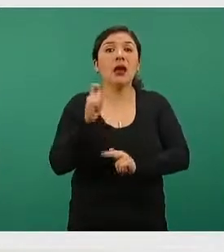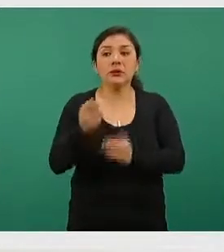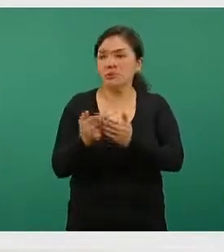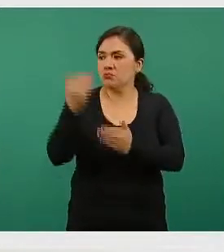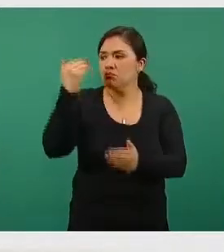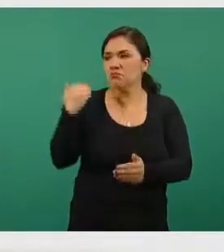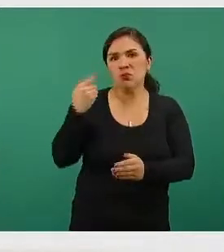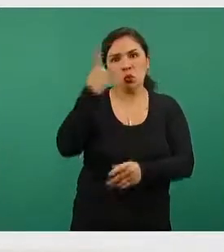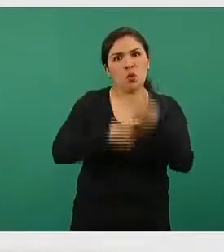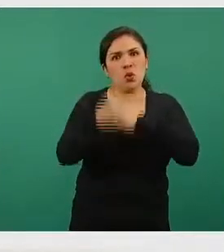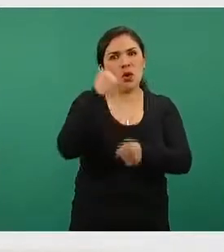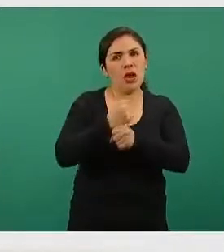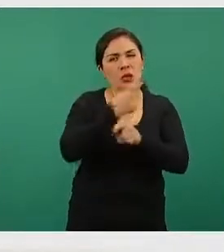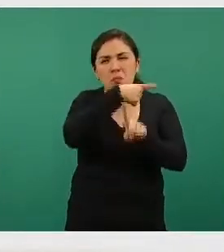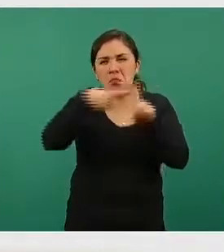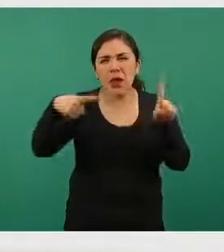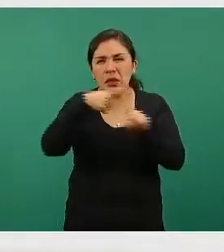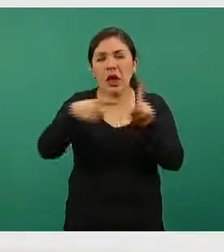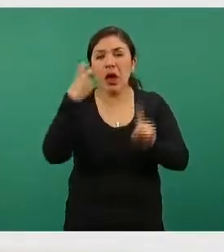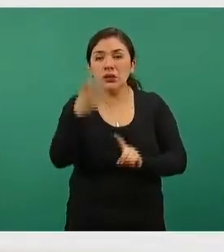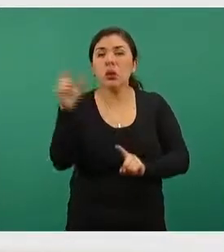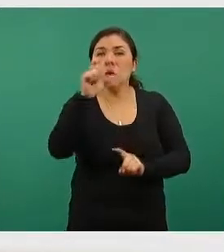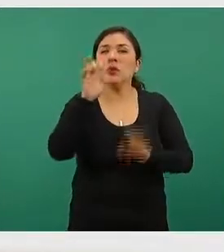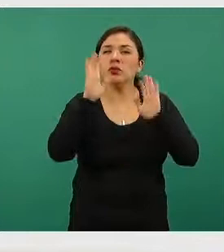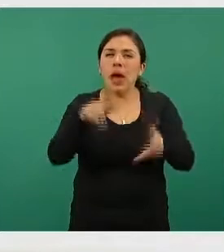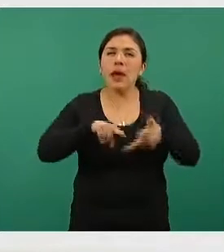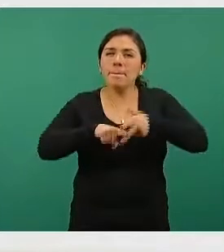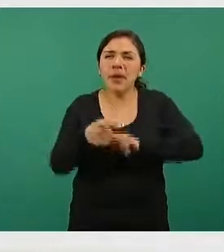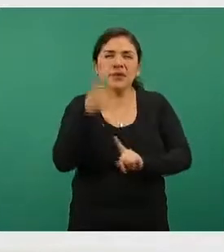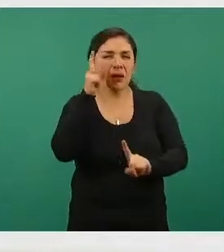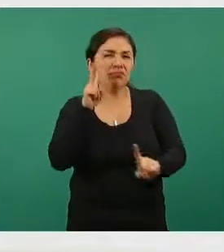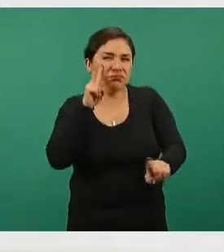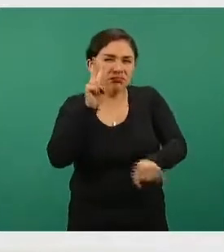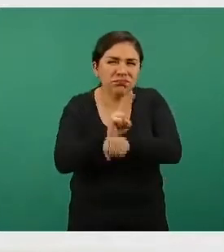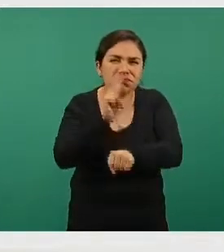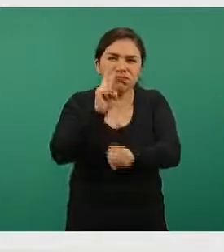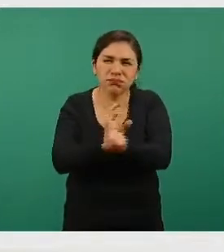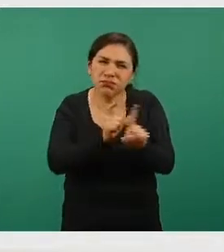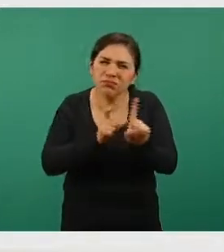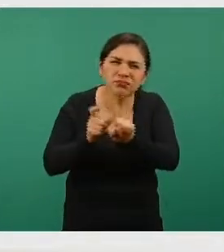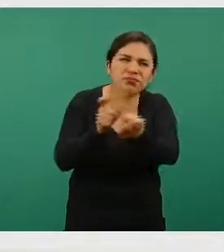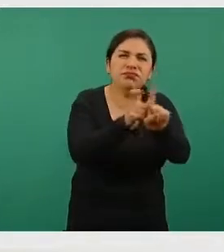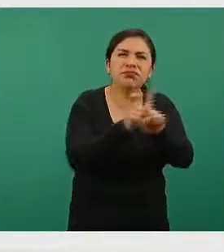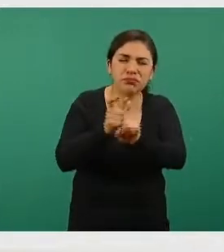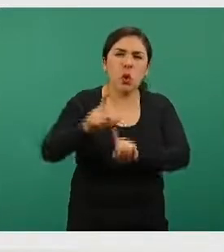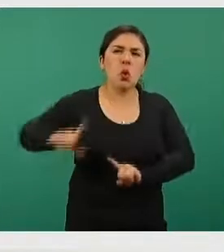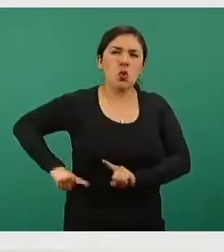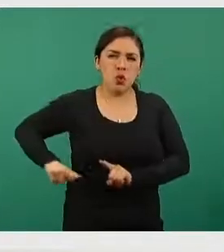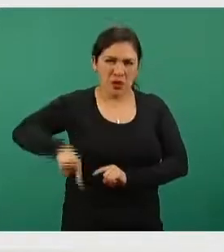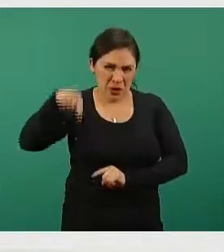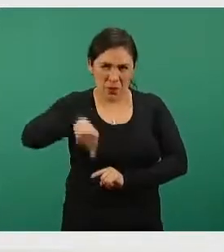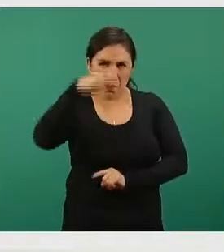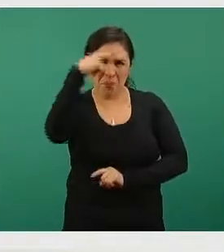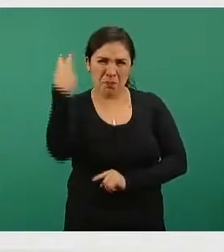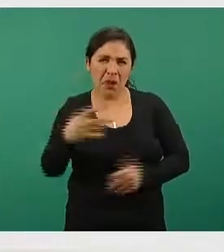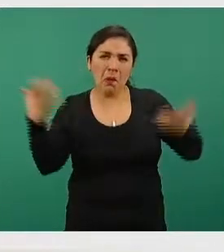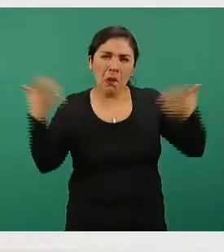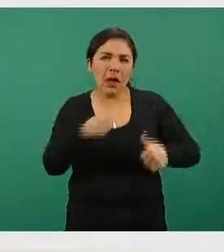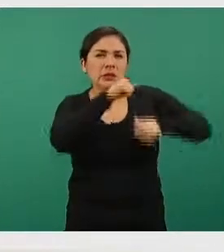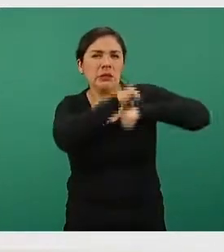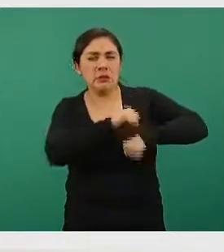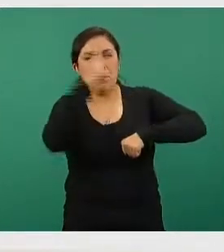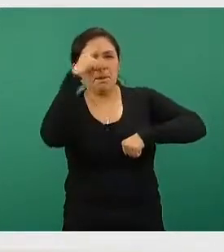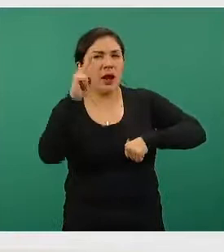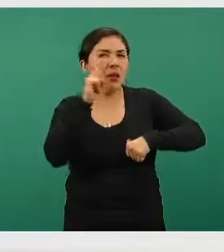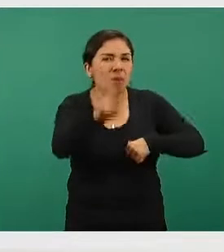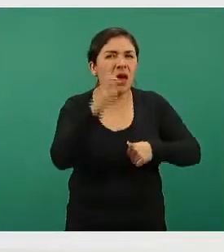del año pasado, cuando se empezó a dar un seguimiento por parte de las diferentes dependencias federales de gobierno de México del